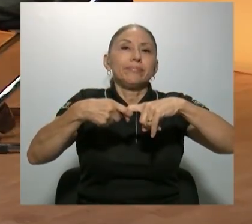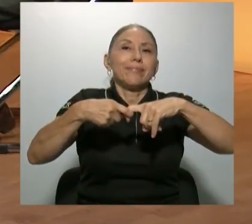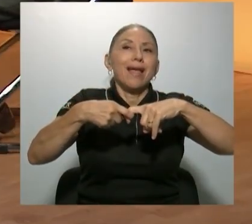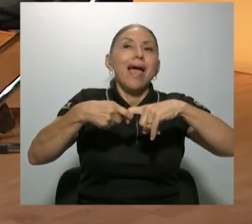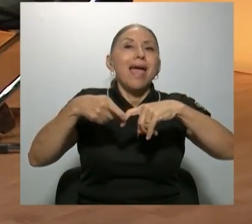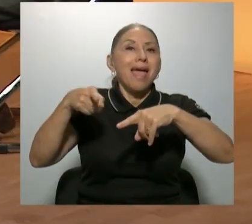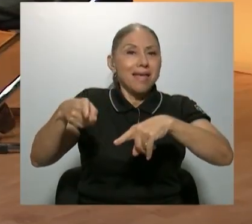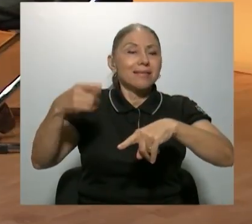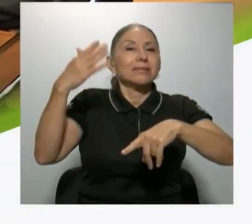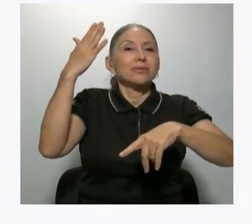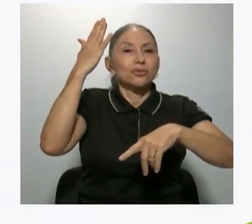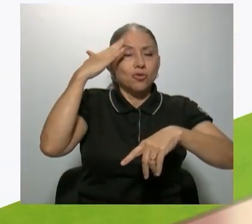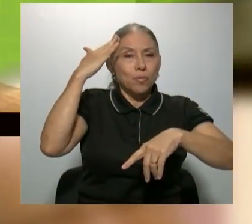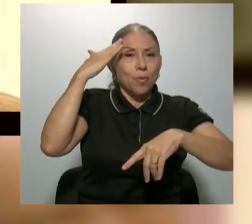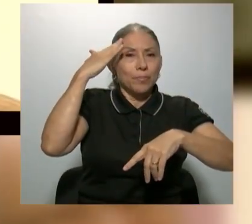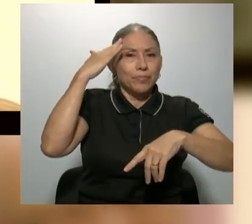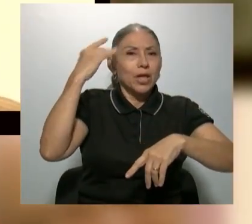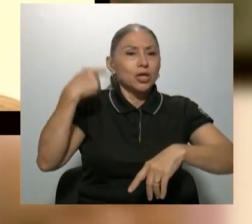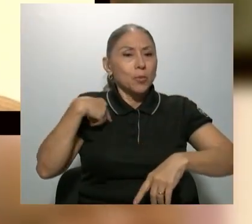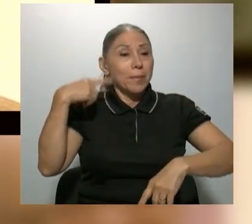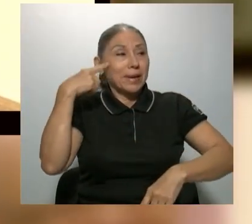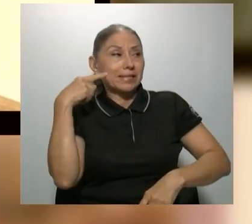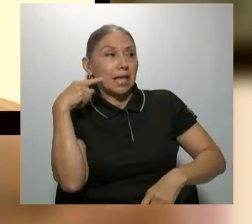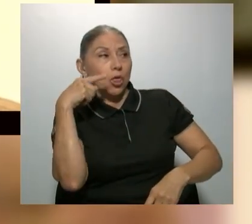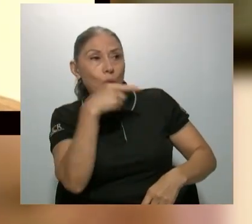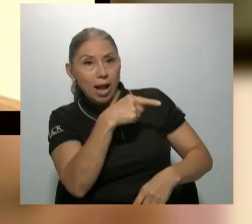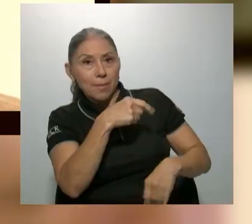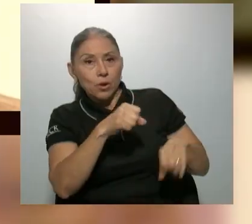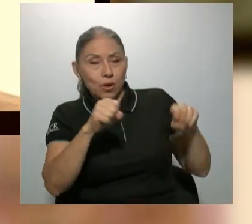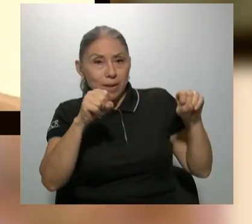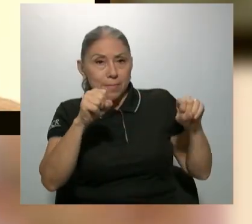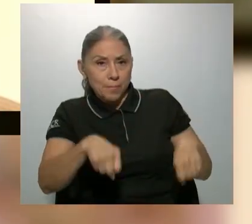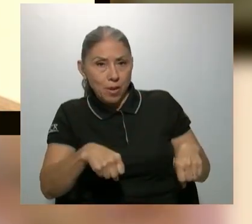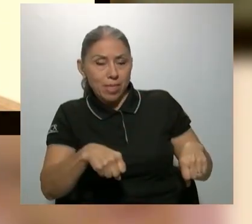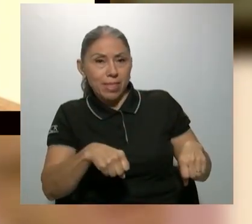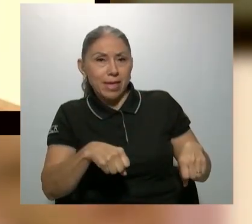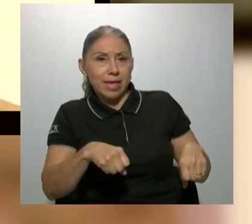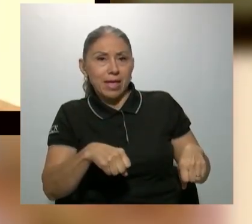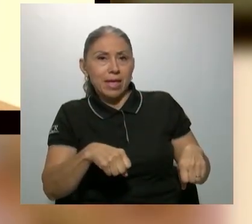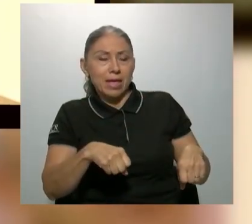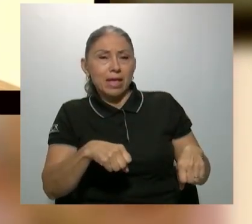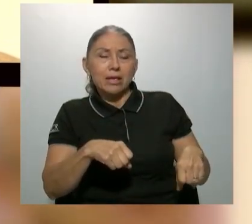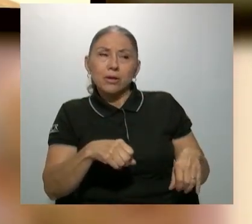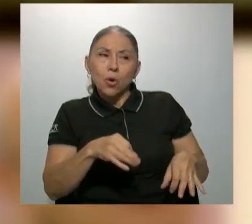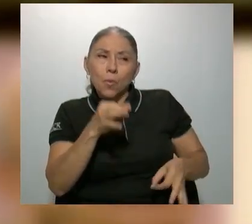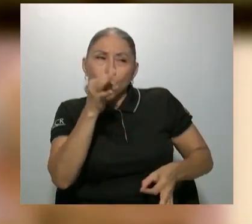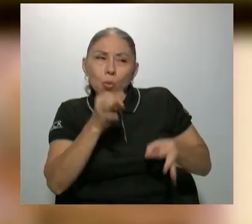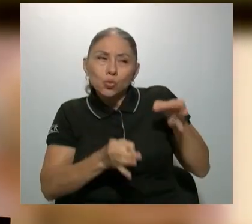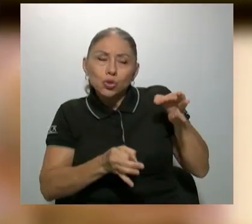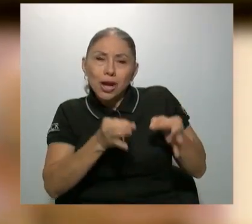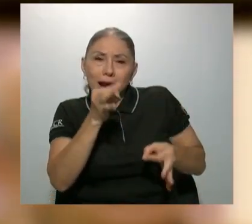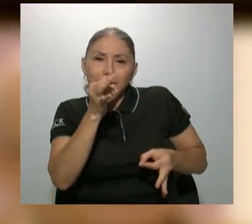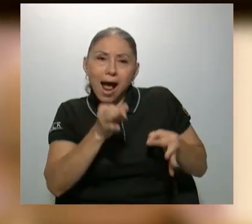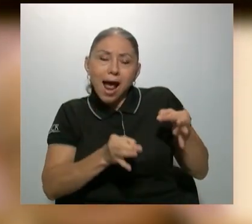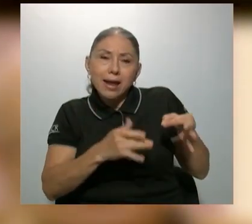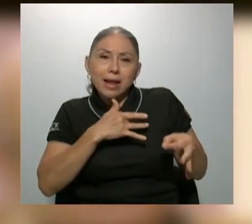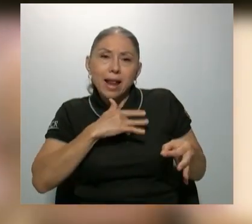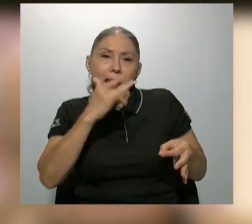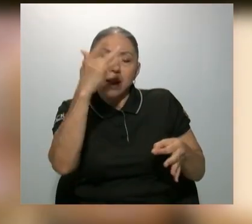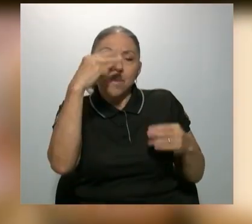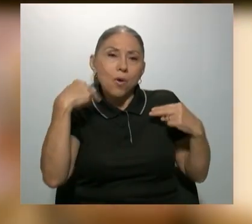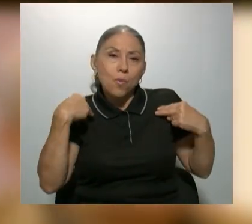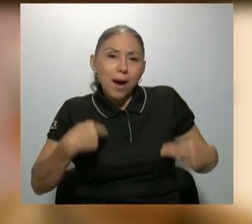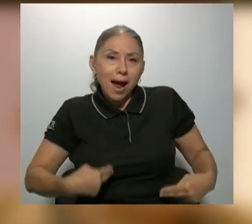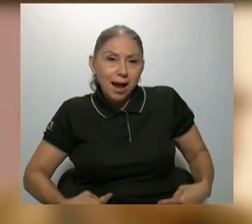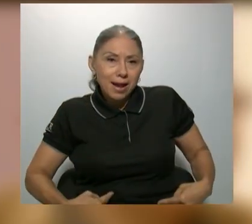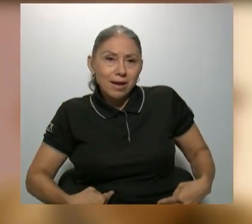supo, y me parece que don Álvaro, que tiene esa capacidad de juzgar el alma humana de la